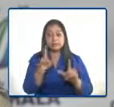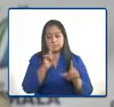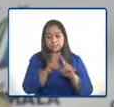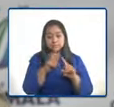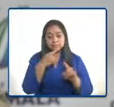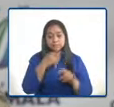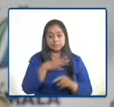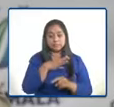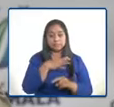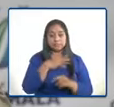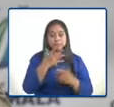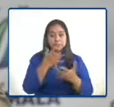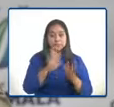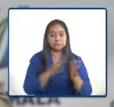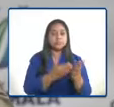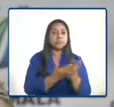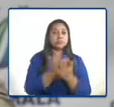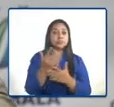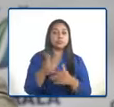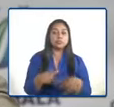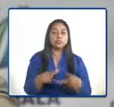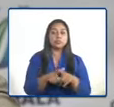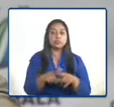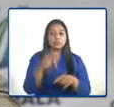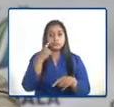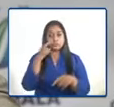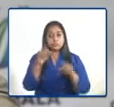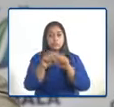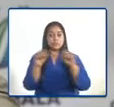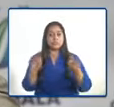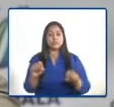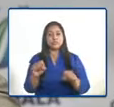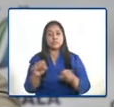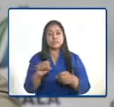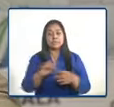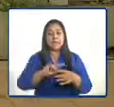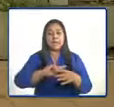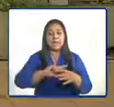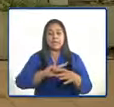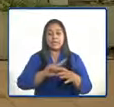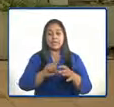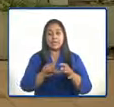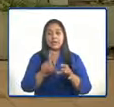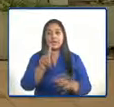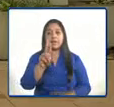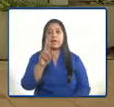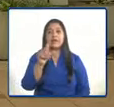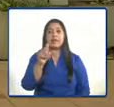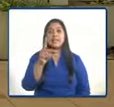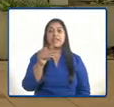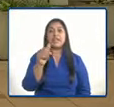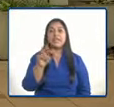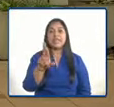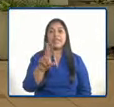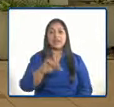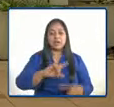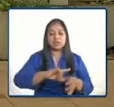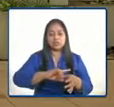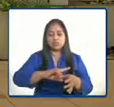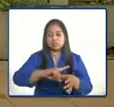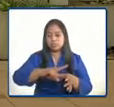prontamente estaremos inaugurando el sistema radar, un radar de Palencia que cubre el ATM del aeropuerto La